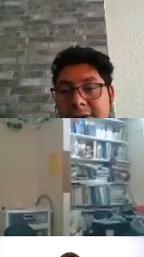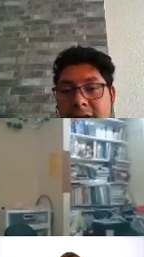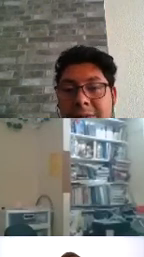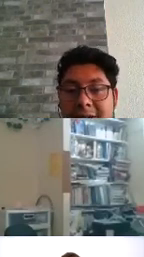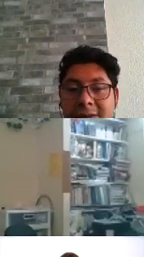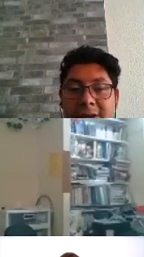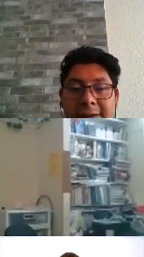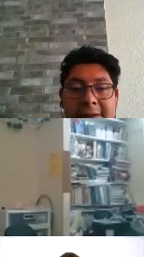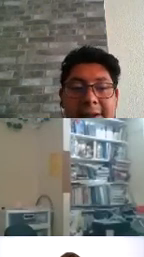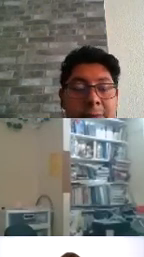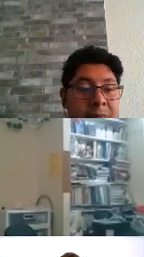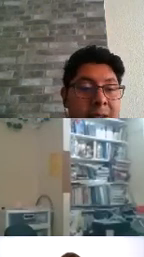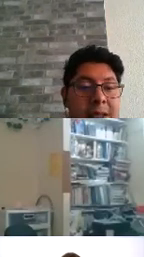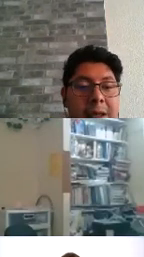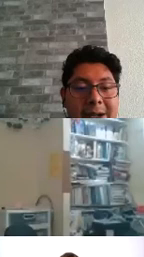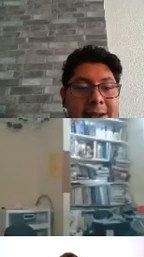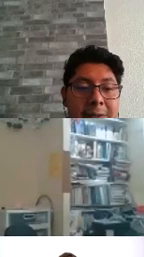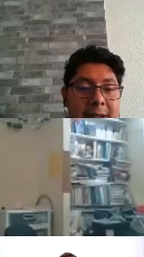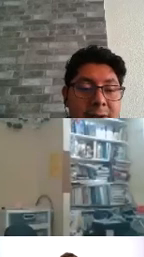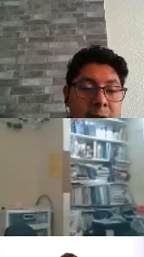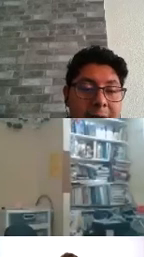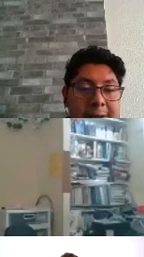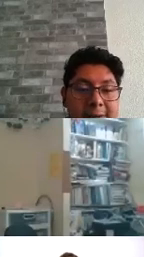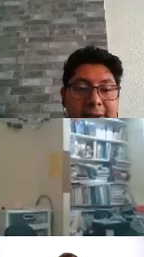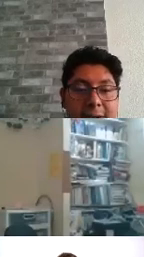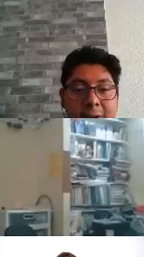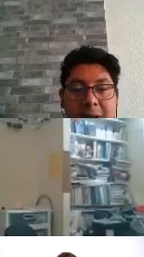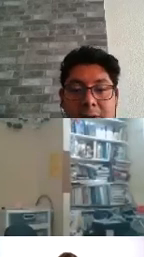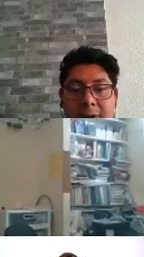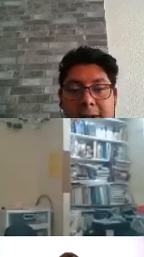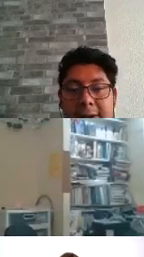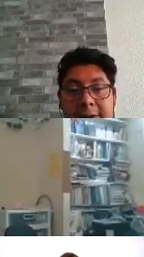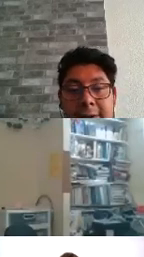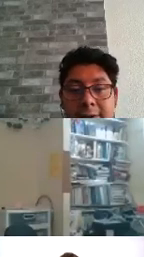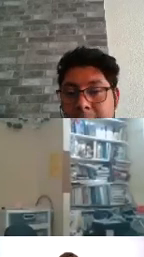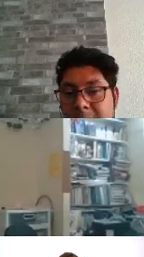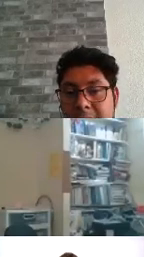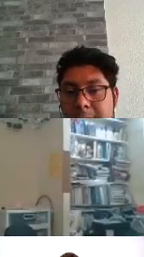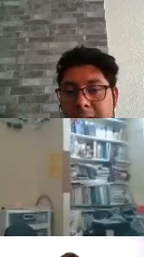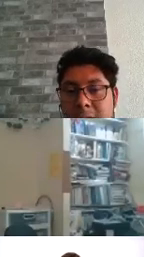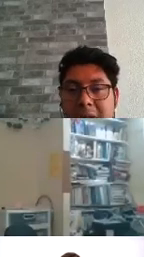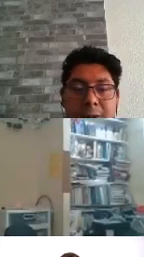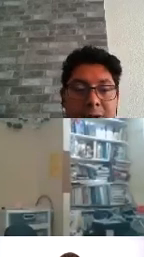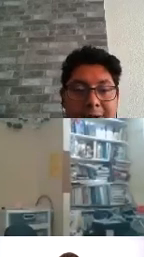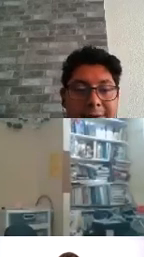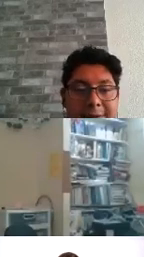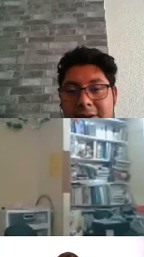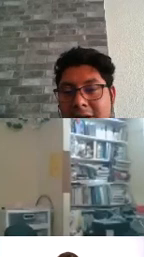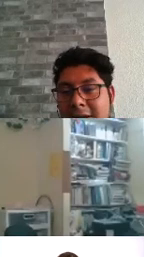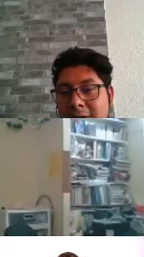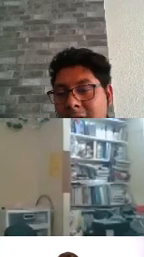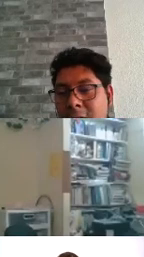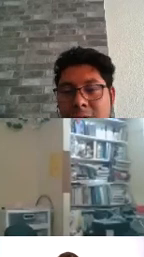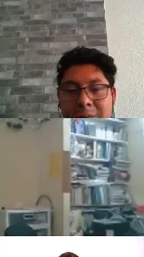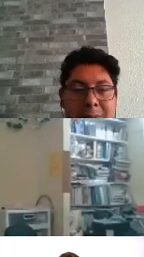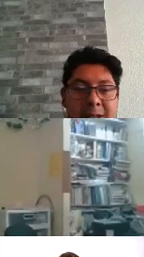de la educación y capacitación a distancia. Para esta actividad nos acompaña el licenciado en Pedagogía Víctor Miguel Ortiz,